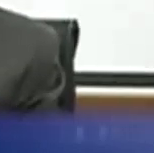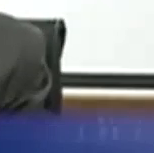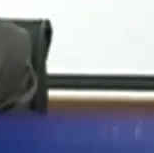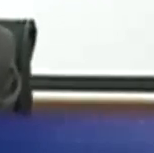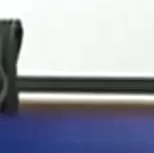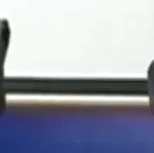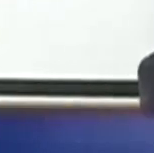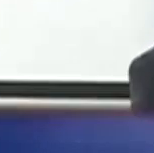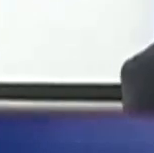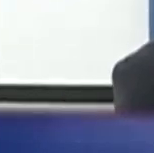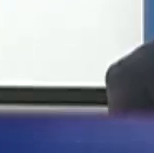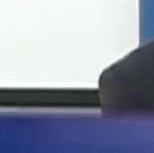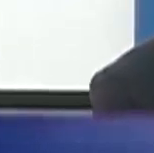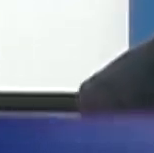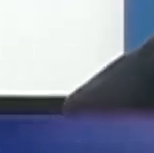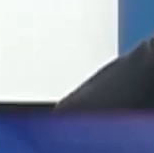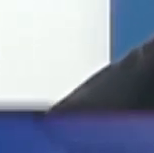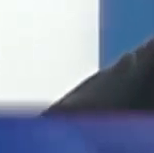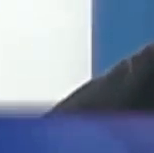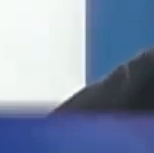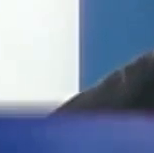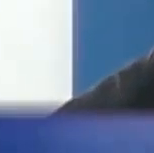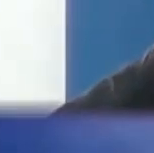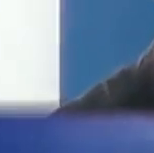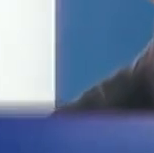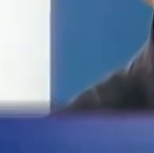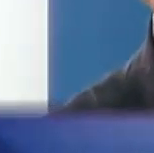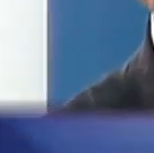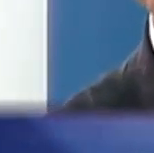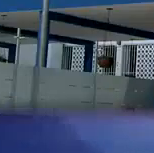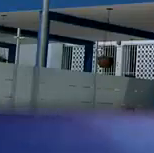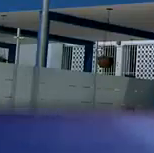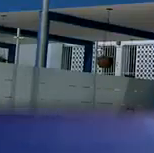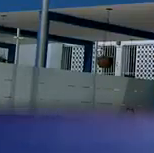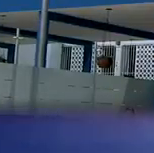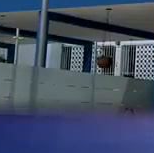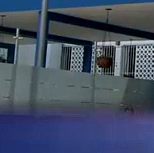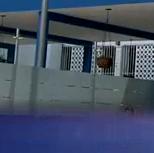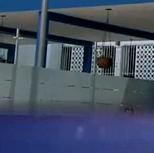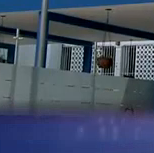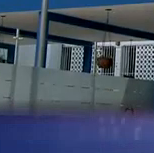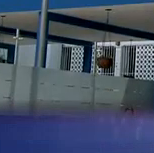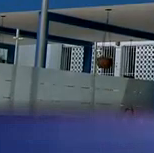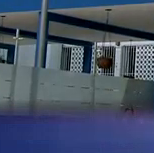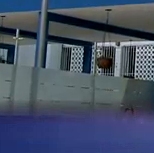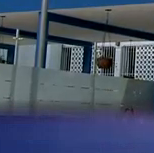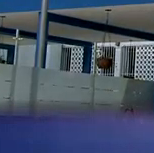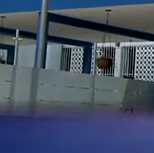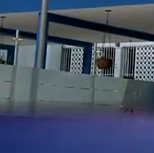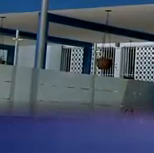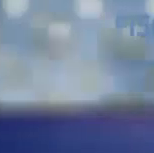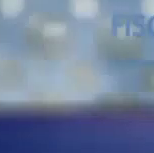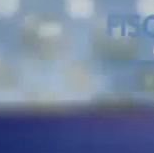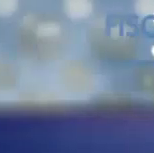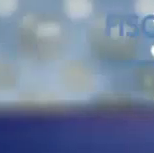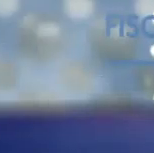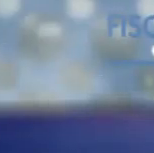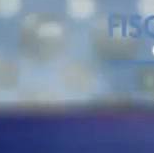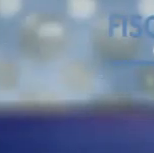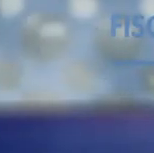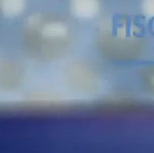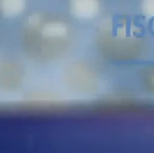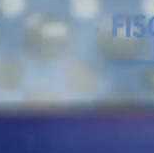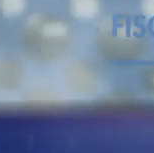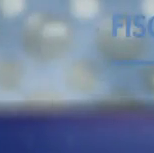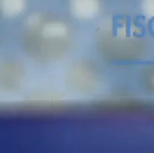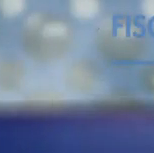Vinicio Alvarado no acudió a la fiscalía para rendir su versión por el caso Arroz Verde, pese a que su defensa informó que está dispuesto a